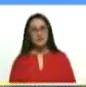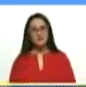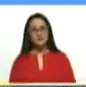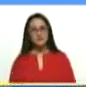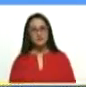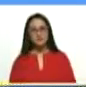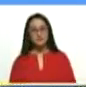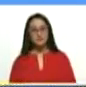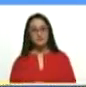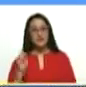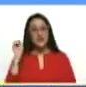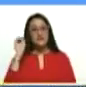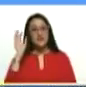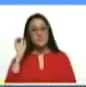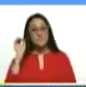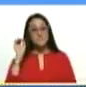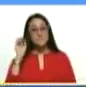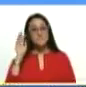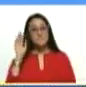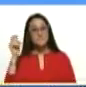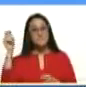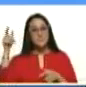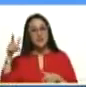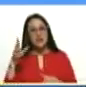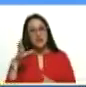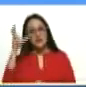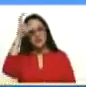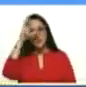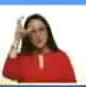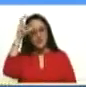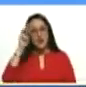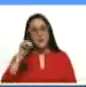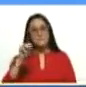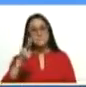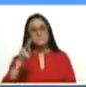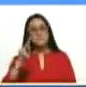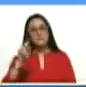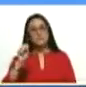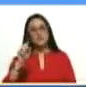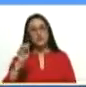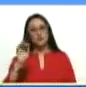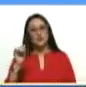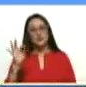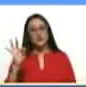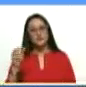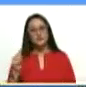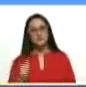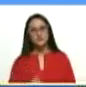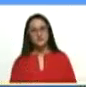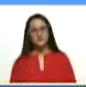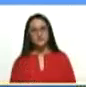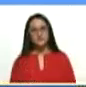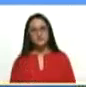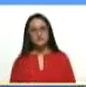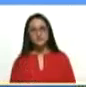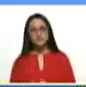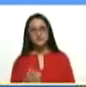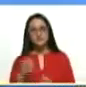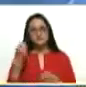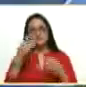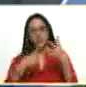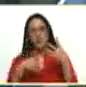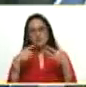a la Asamblea de Exportadores de Turquía, a Mustafa, su presidente, a Akmek, vicepresidente, a